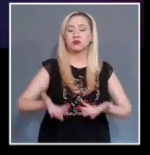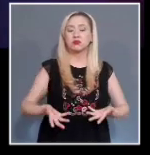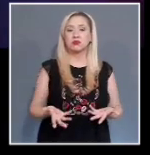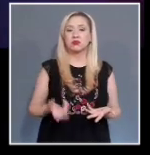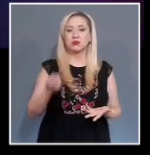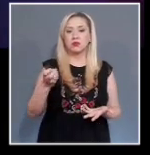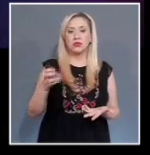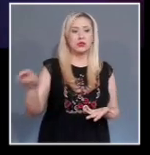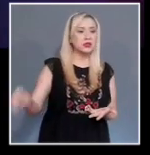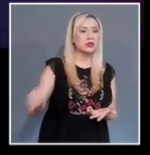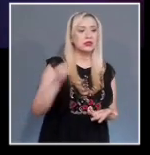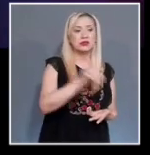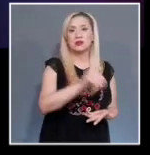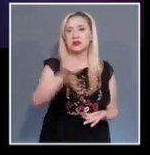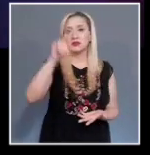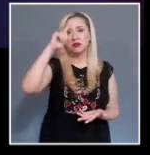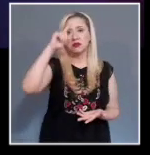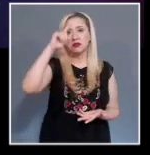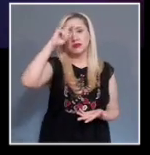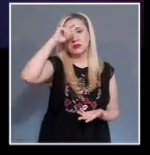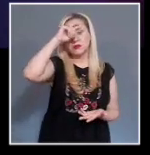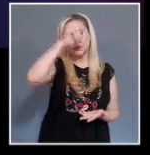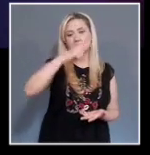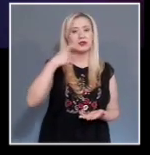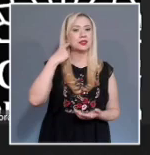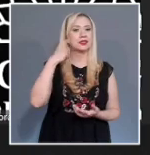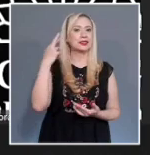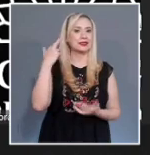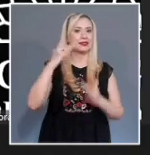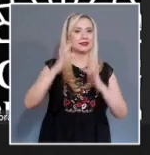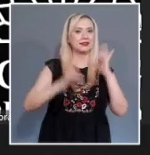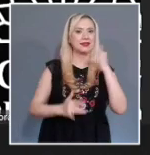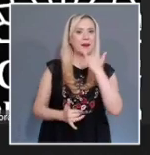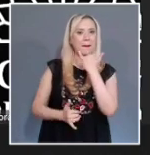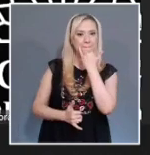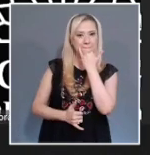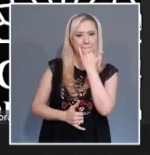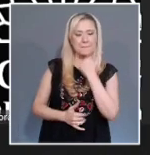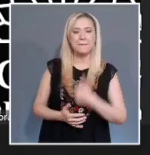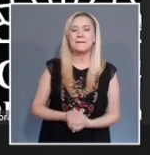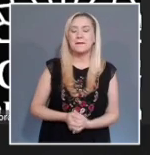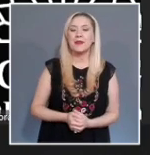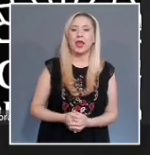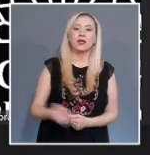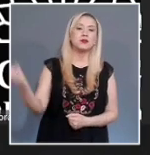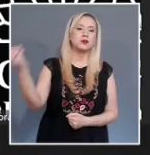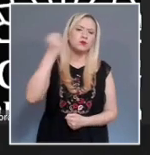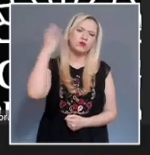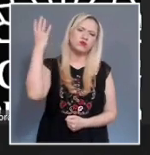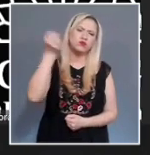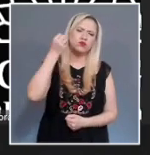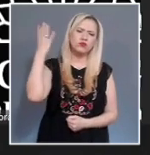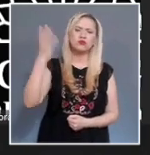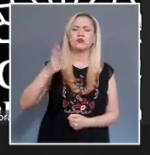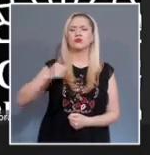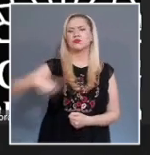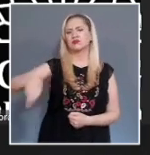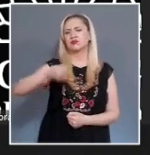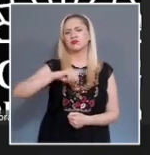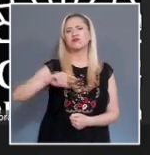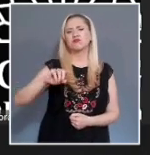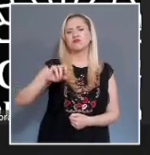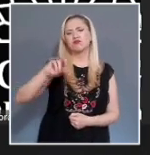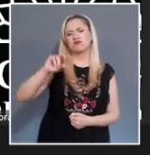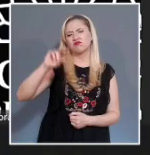migrantes, de las familias transnacionales, dispersión también. En un foro virtual, académicos agregaron las barreras económicas y